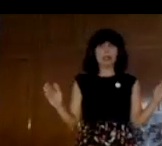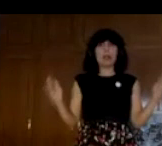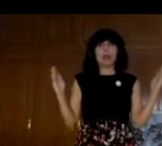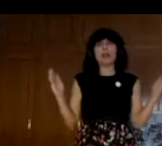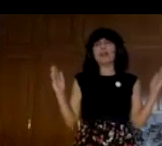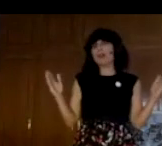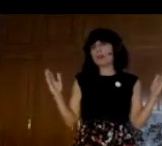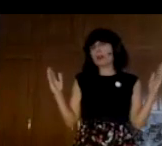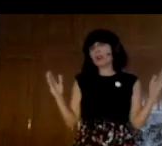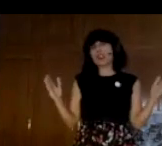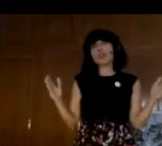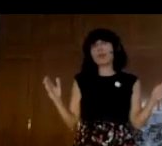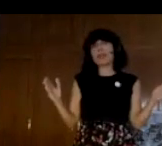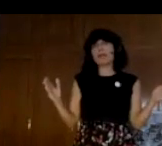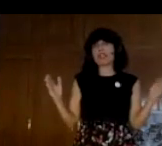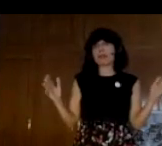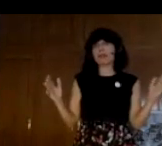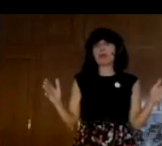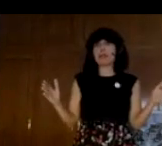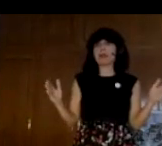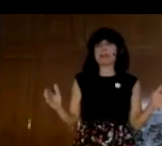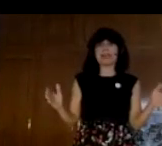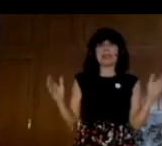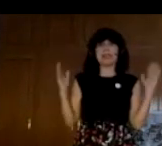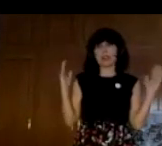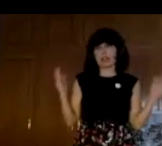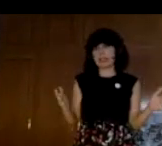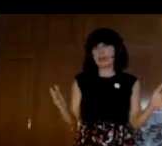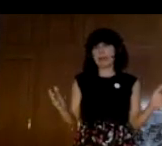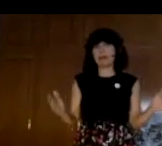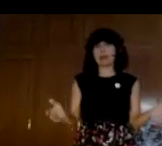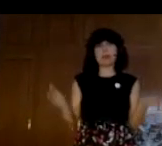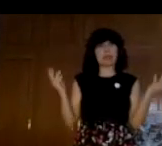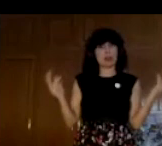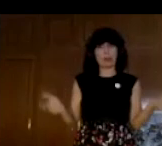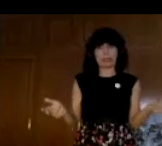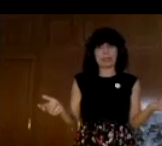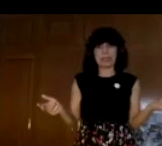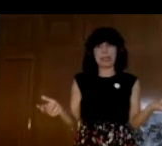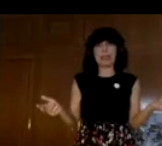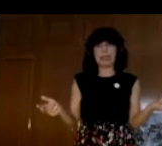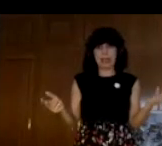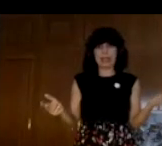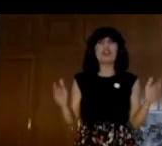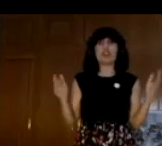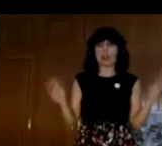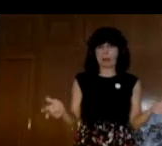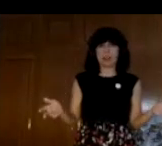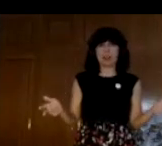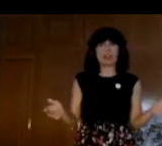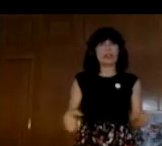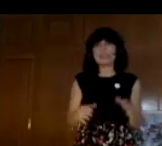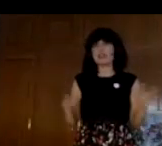indecisos. Cuando nosotros publicamos el último informe de Nuevas Narrativas, que lo tenéis en la web de Por Causa y os lo podéis descargar, ahí, y os